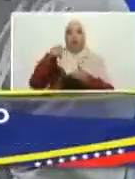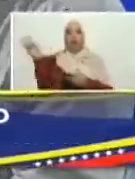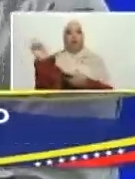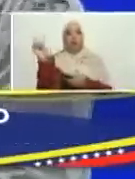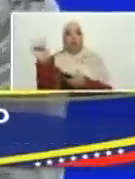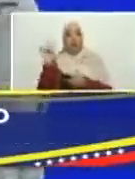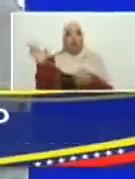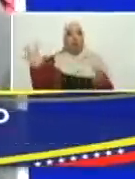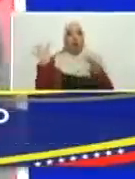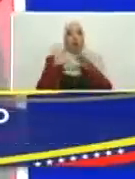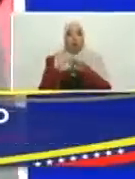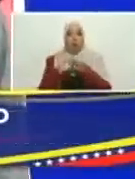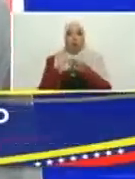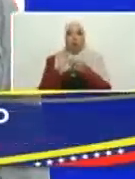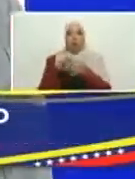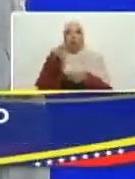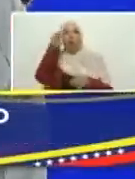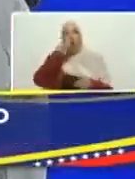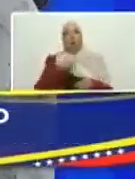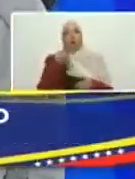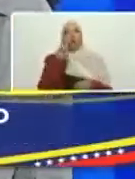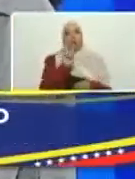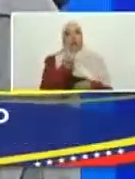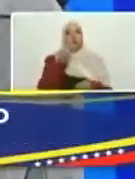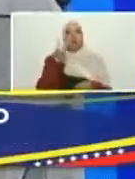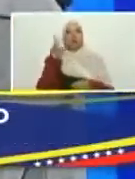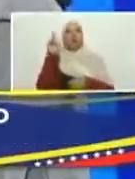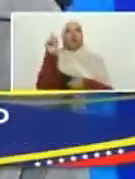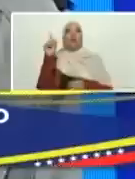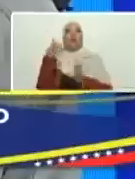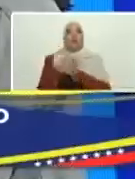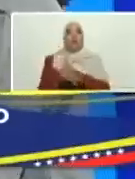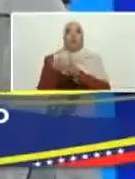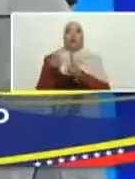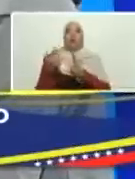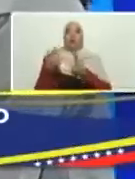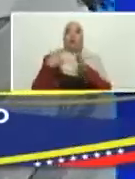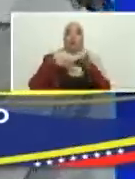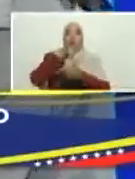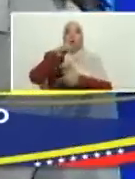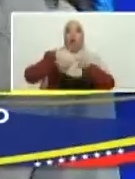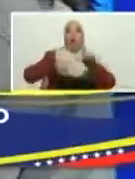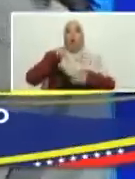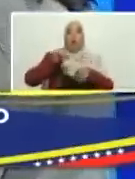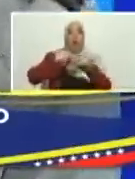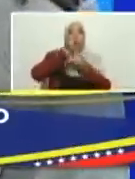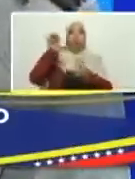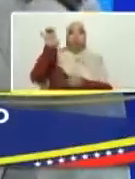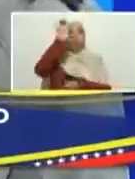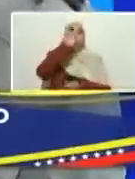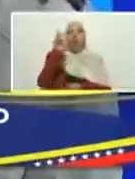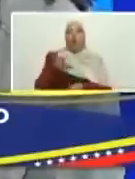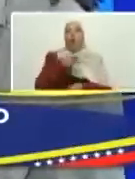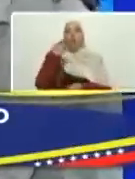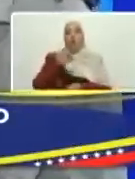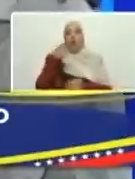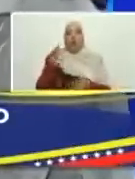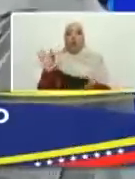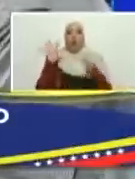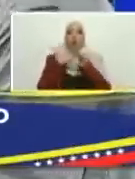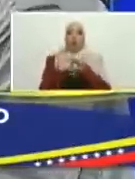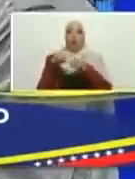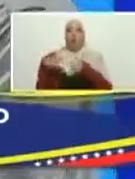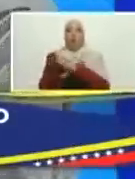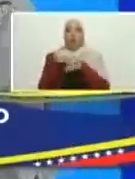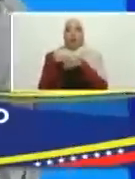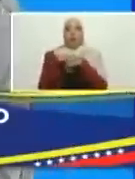se ubicó en el año 2022 en el segundo lugar de exportaciones según la CEPAL. Son todas políticas articuladas en un